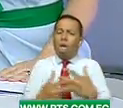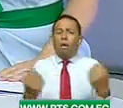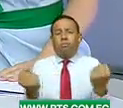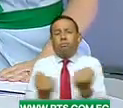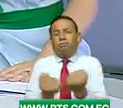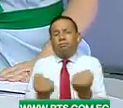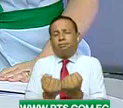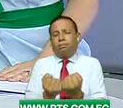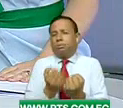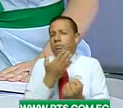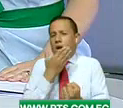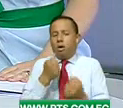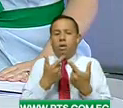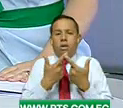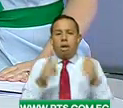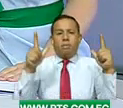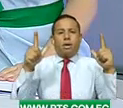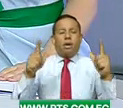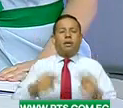evitar embotellamientos.